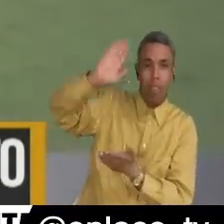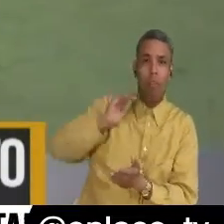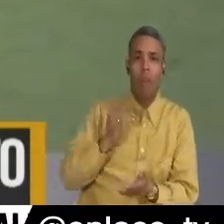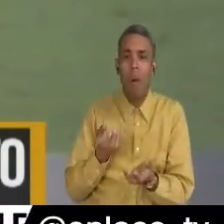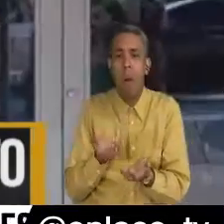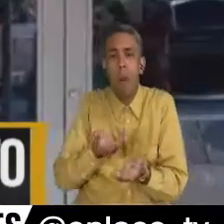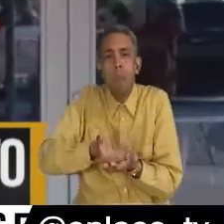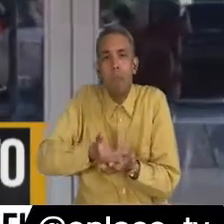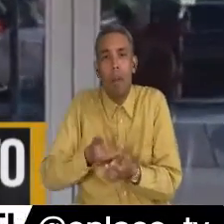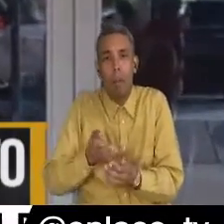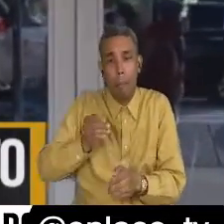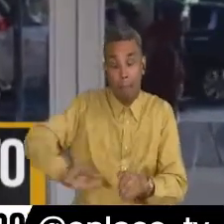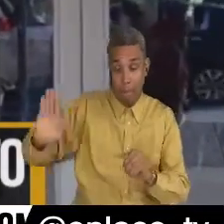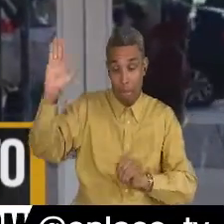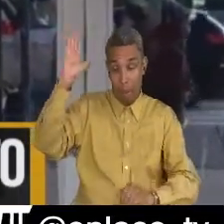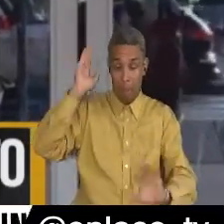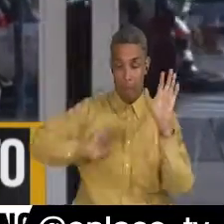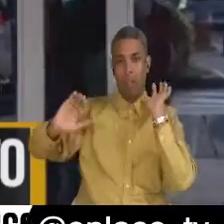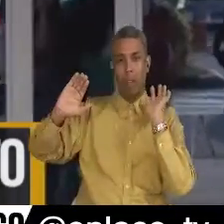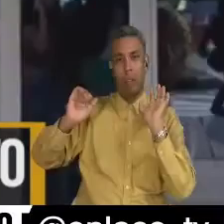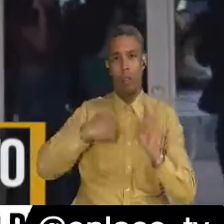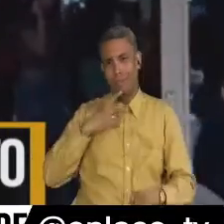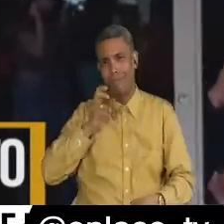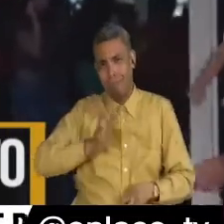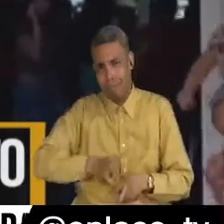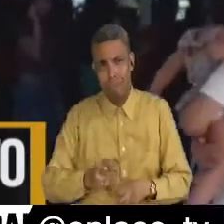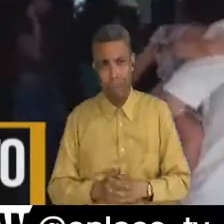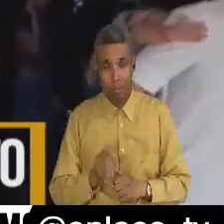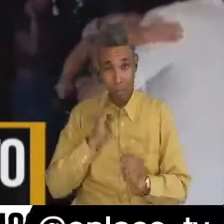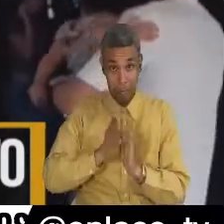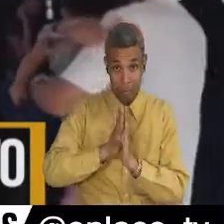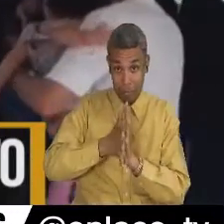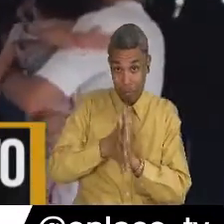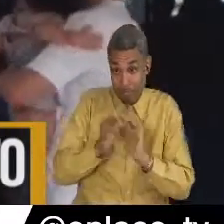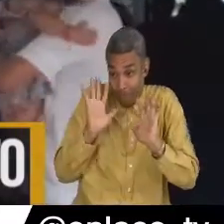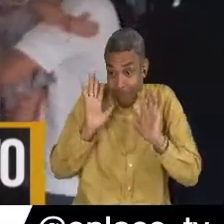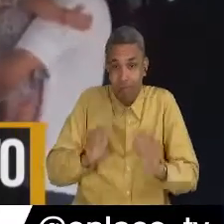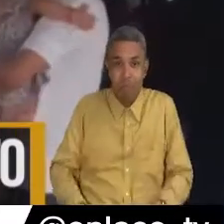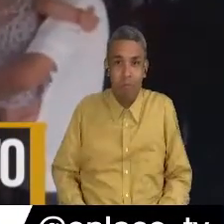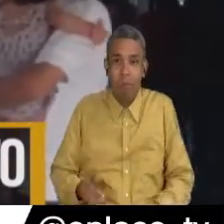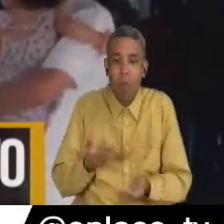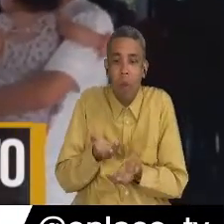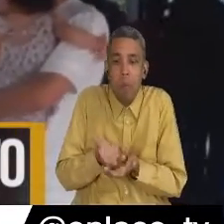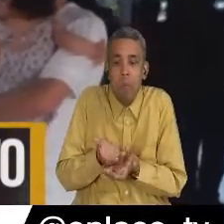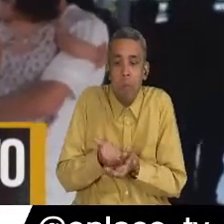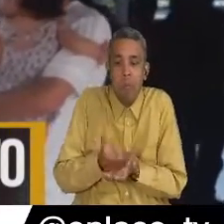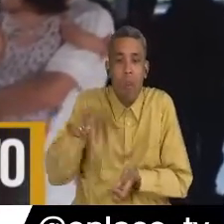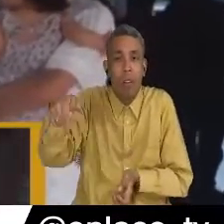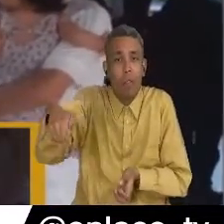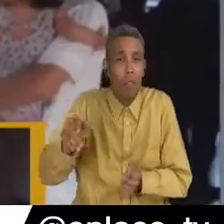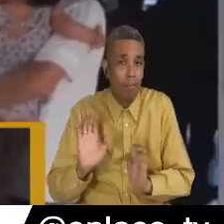el análisis. Sí, creo que el partido se brindó así y tuvimos que afrontarlo de cierta manera.